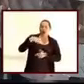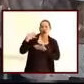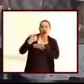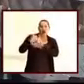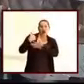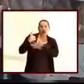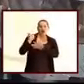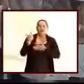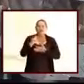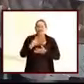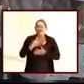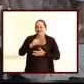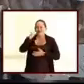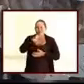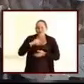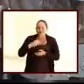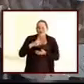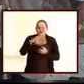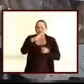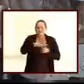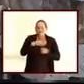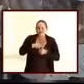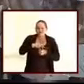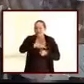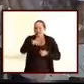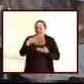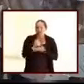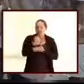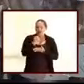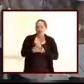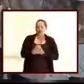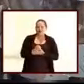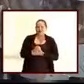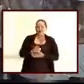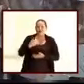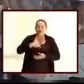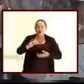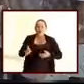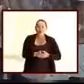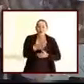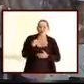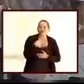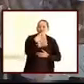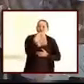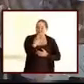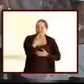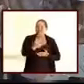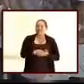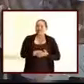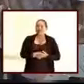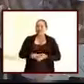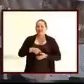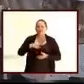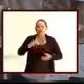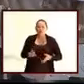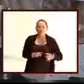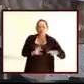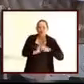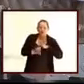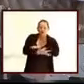electoral ni del beneficio de un poder superior. Me debo al pueblo y con el pueblo